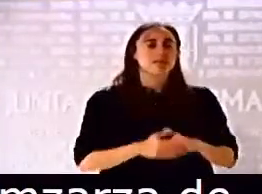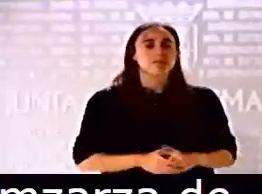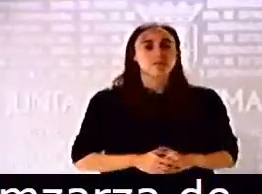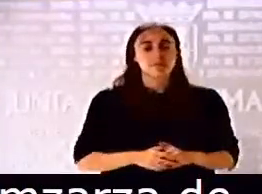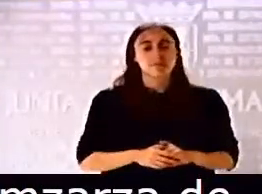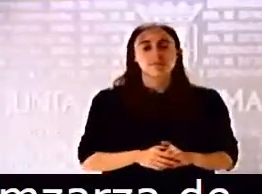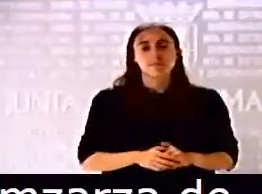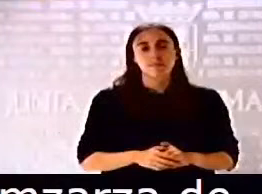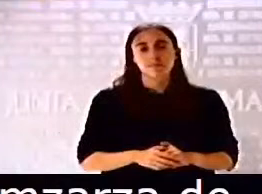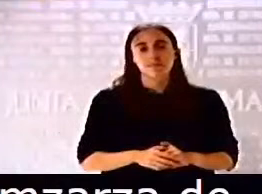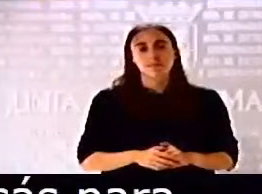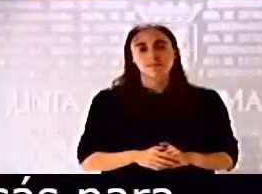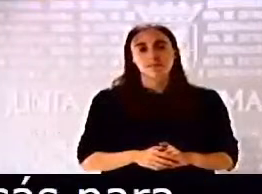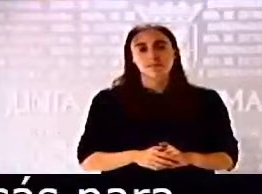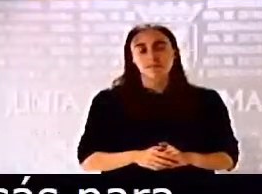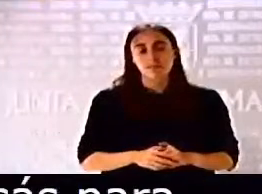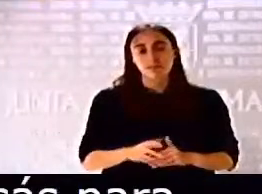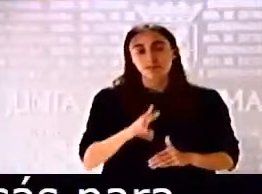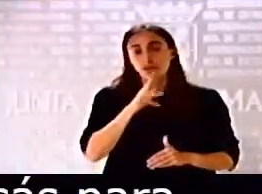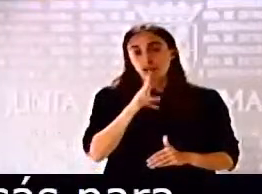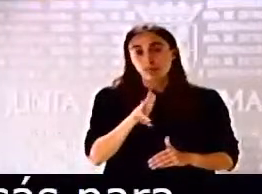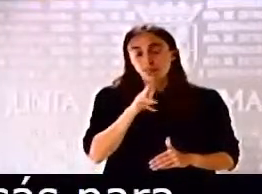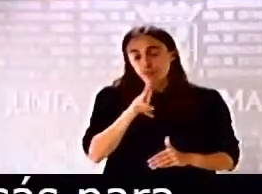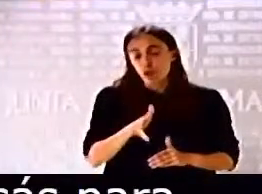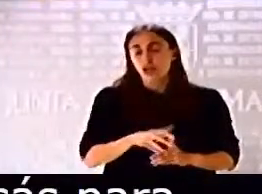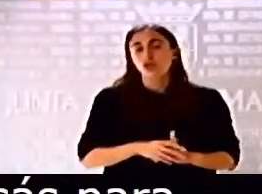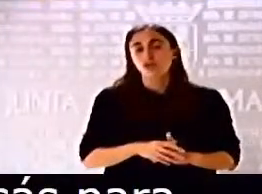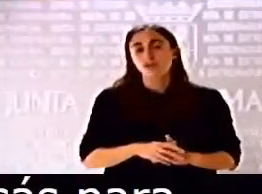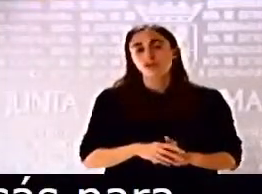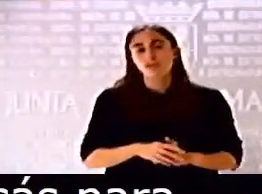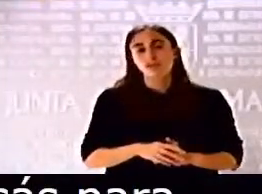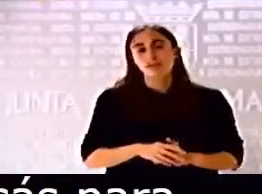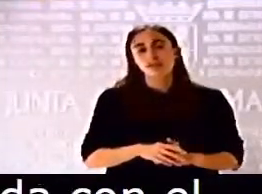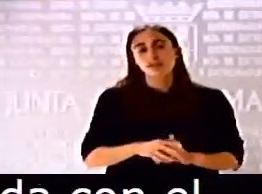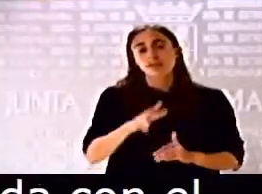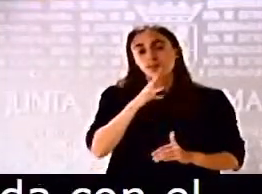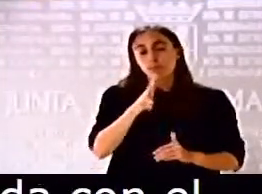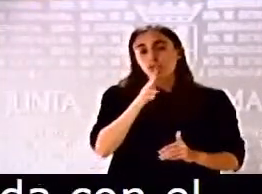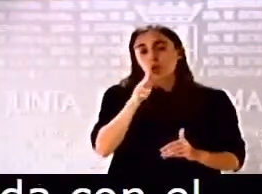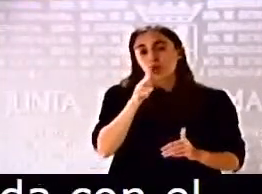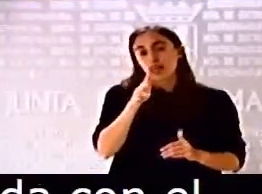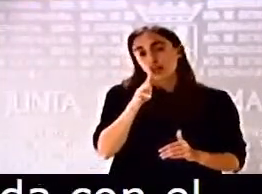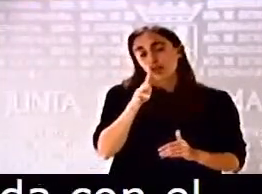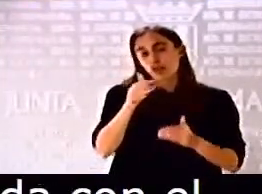Por lo tanto, lo hemos llevado a una